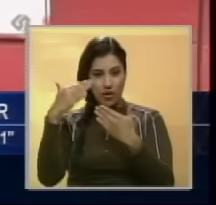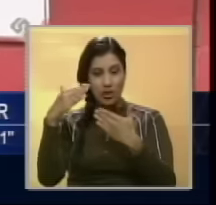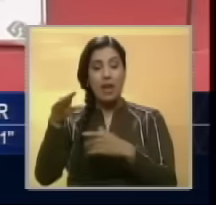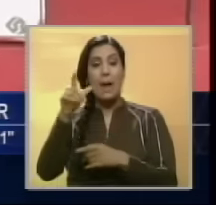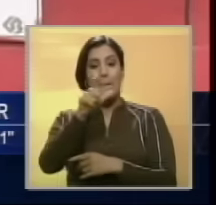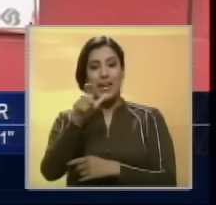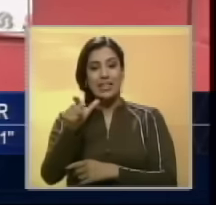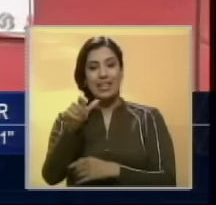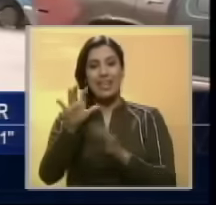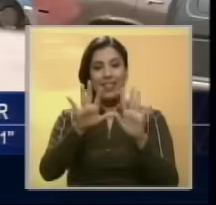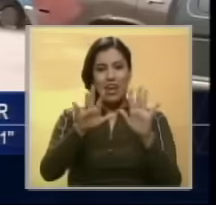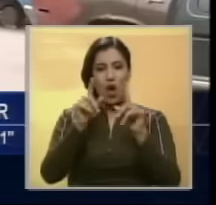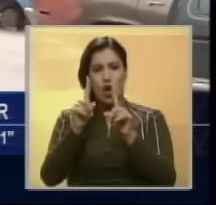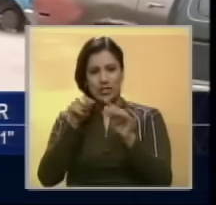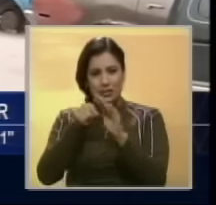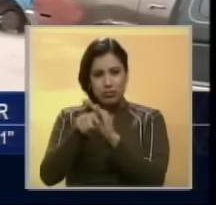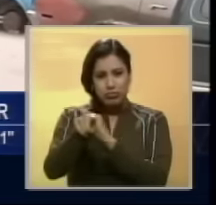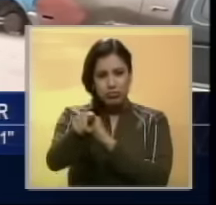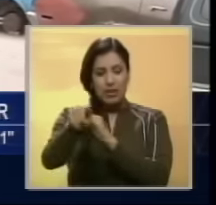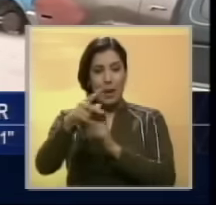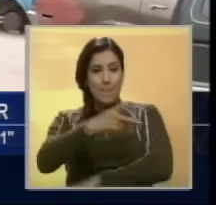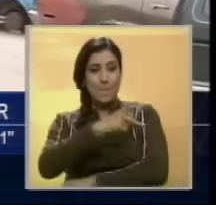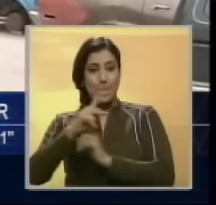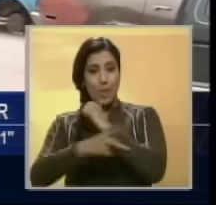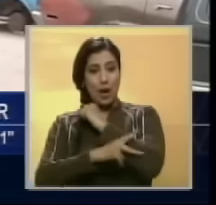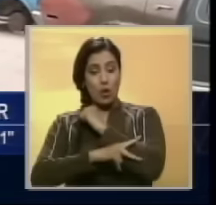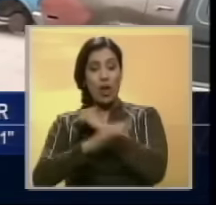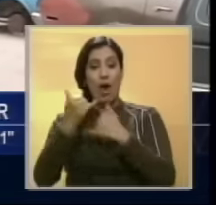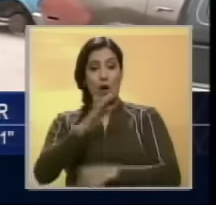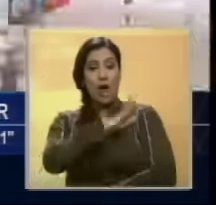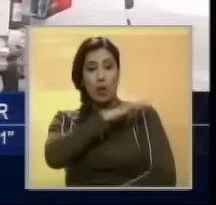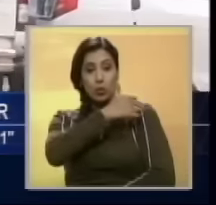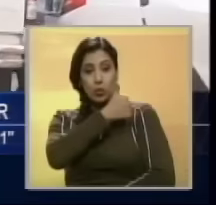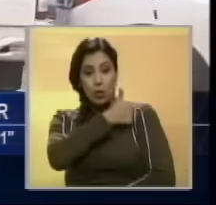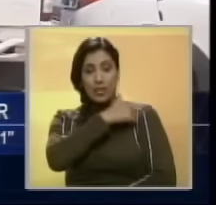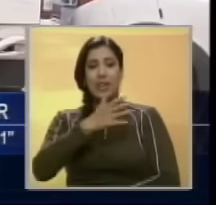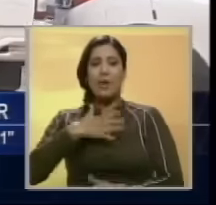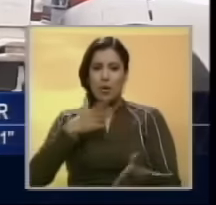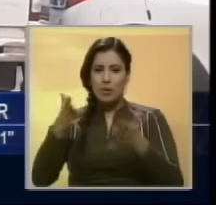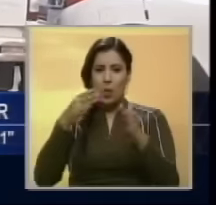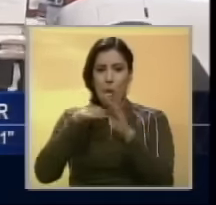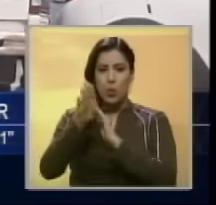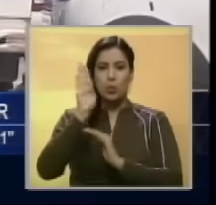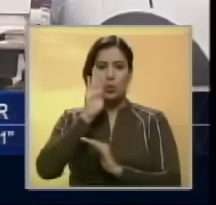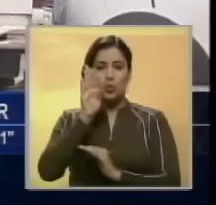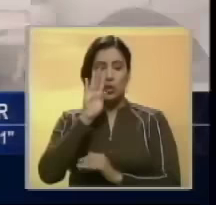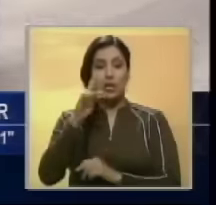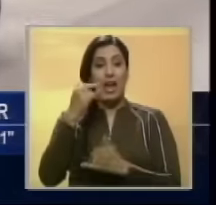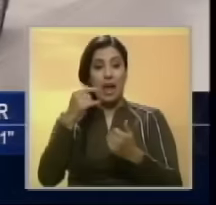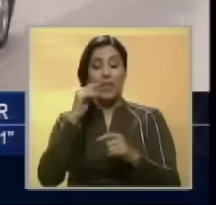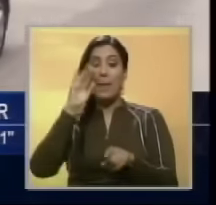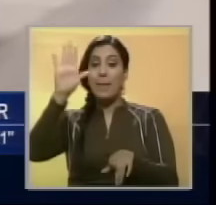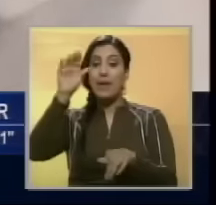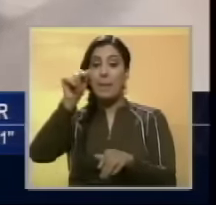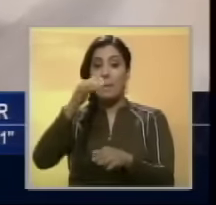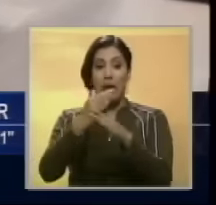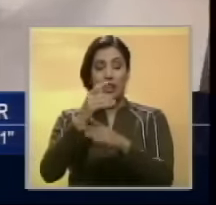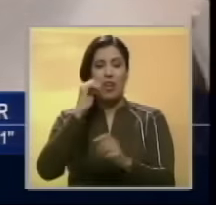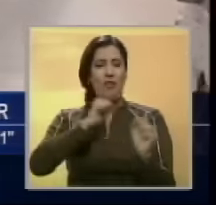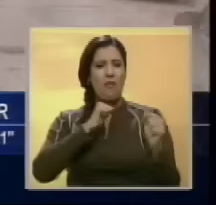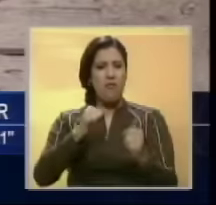entre los pasajes 10 y 11 de esta parroquia y que de acuerdo con las autoridades le servía de guarida al darle la voz de alto Se